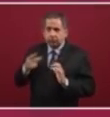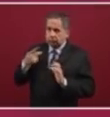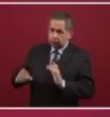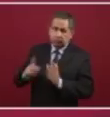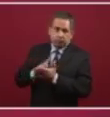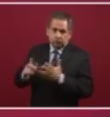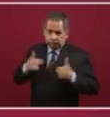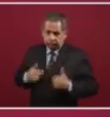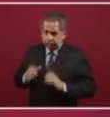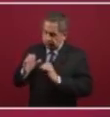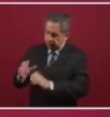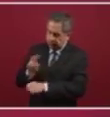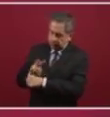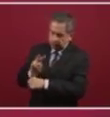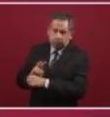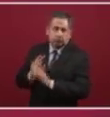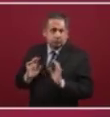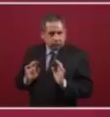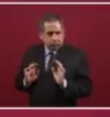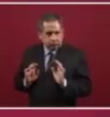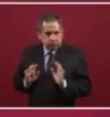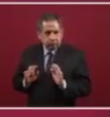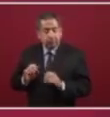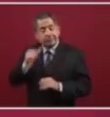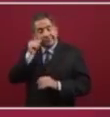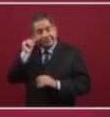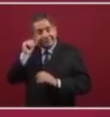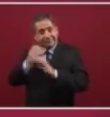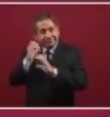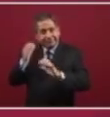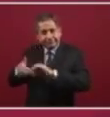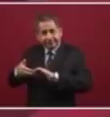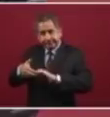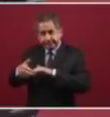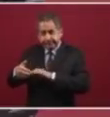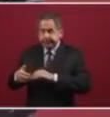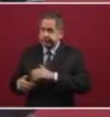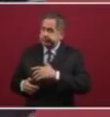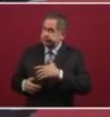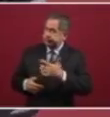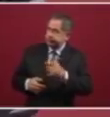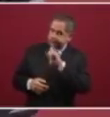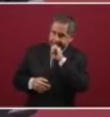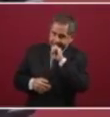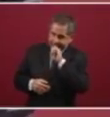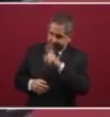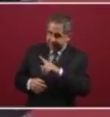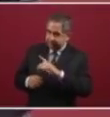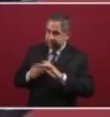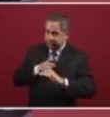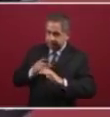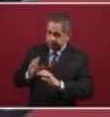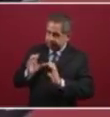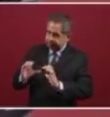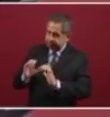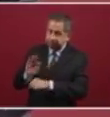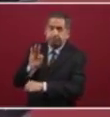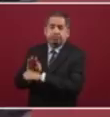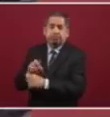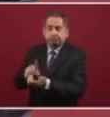humanos. Lo de los trailers de ayer pues tiene que ver también con la protección de los